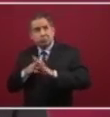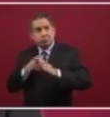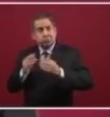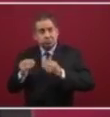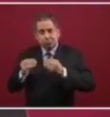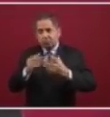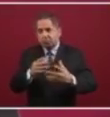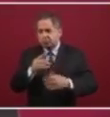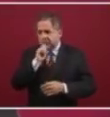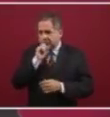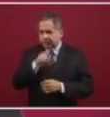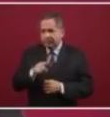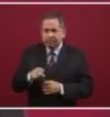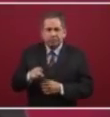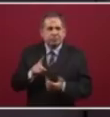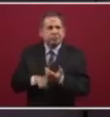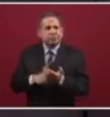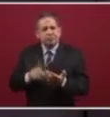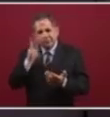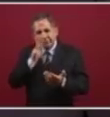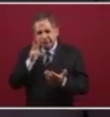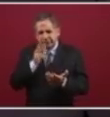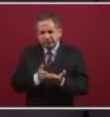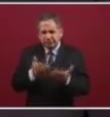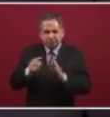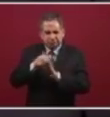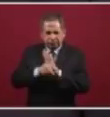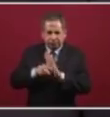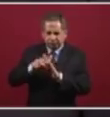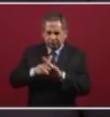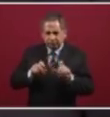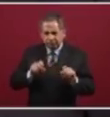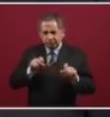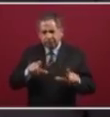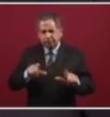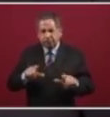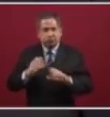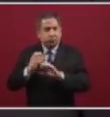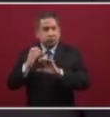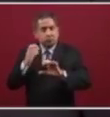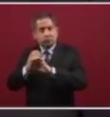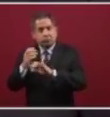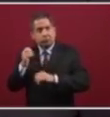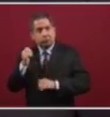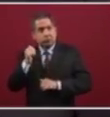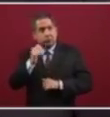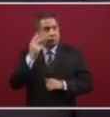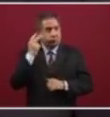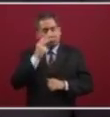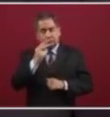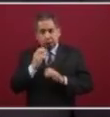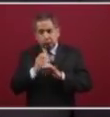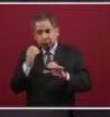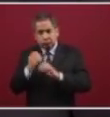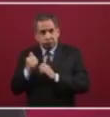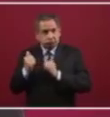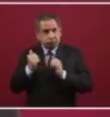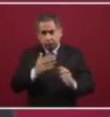migrantes, sino presentaron unos videos de unos autobuses que